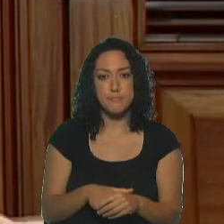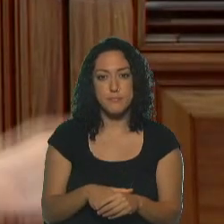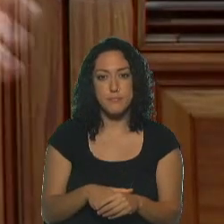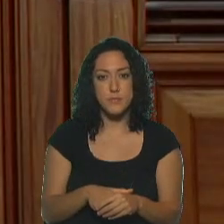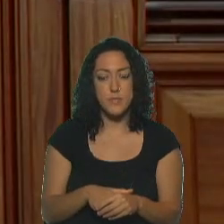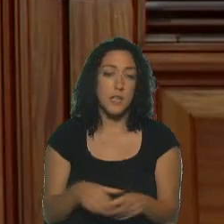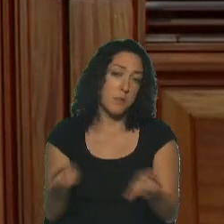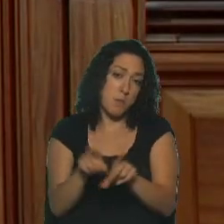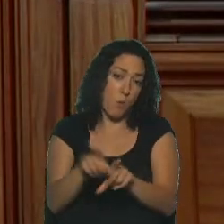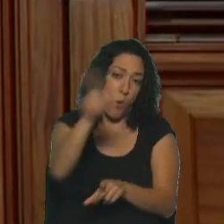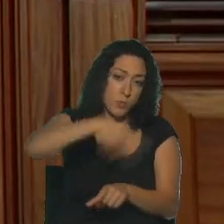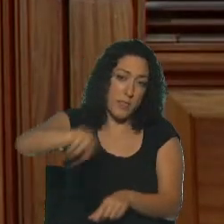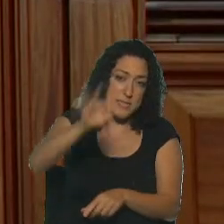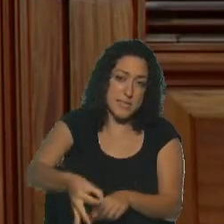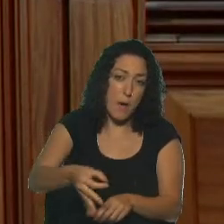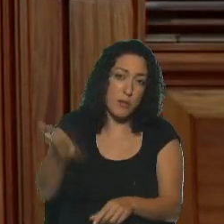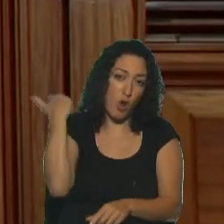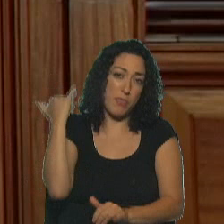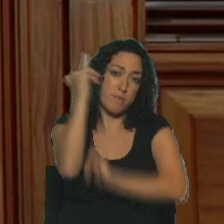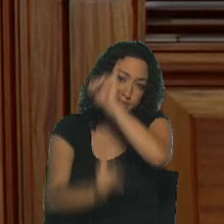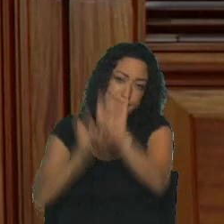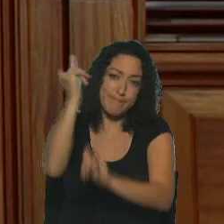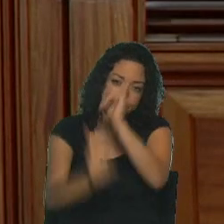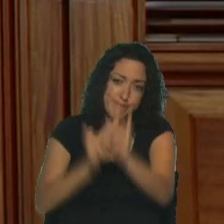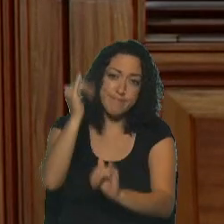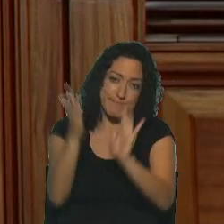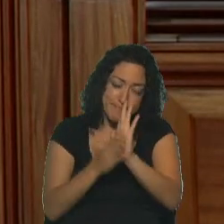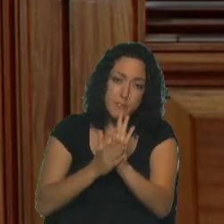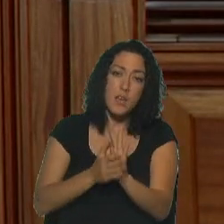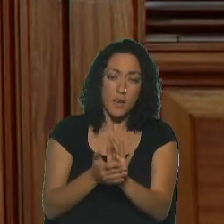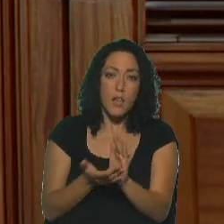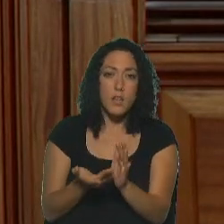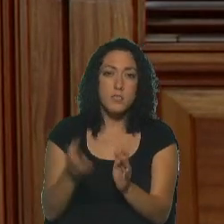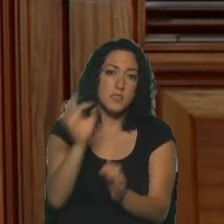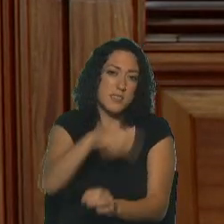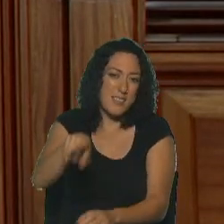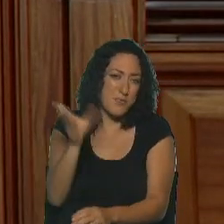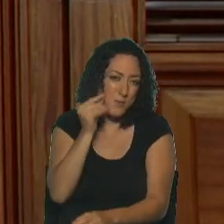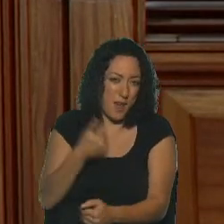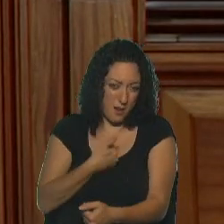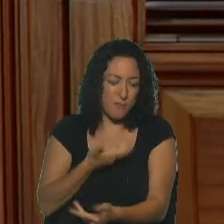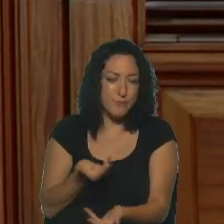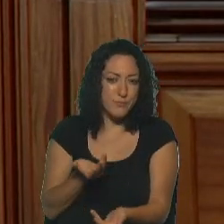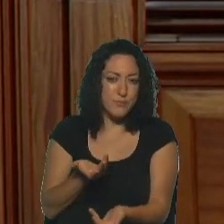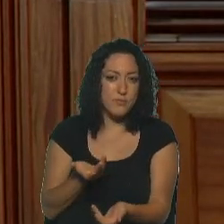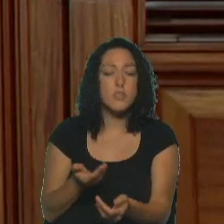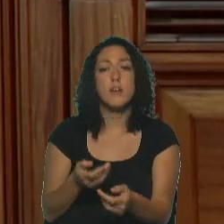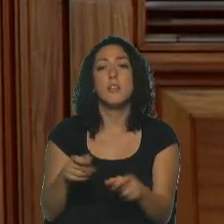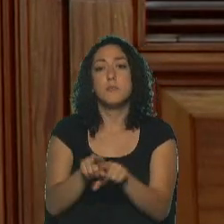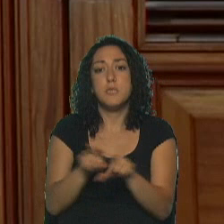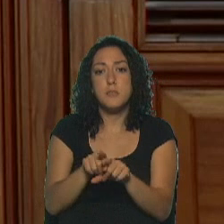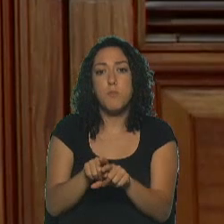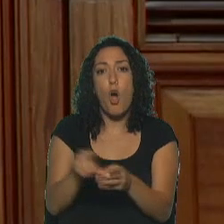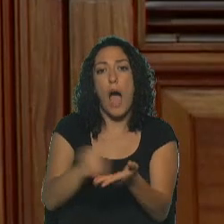como ustedes me habrán escuchado durante los alegatos, oportunamente, probé absolutamente, y así lo hizo también